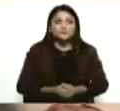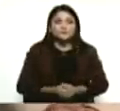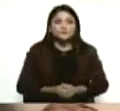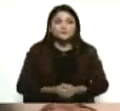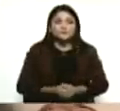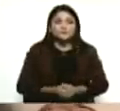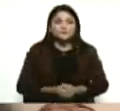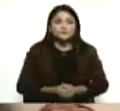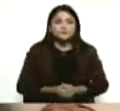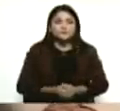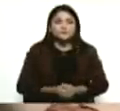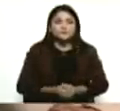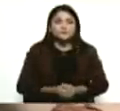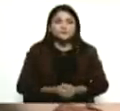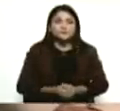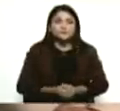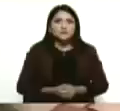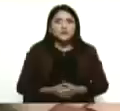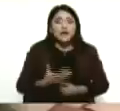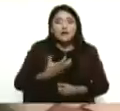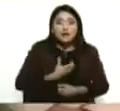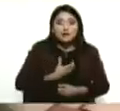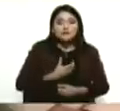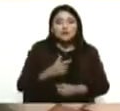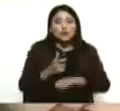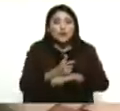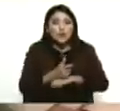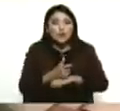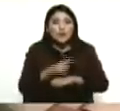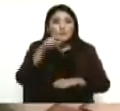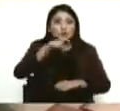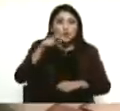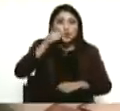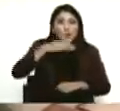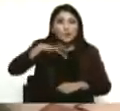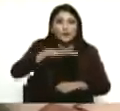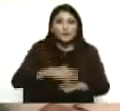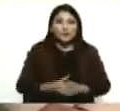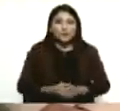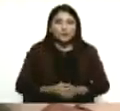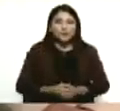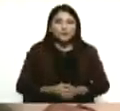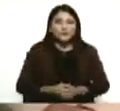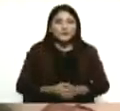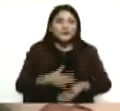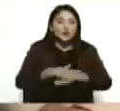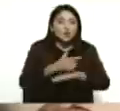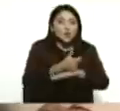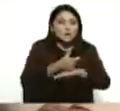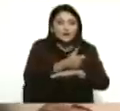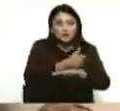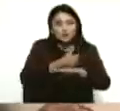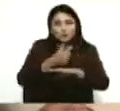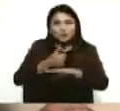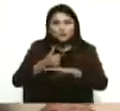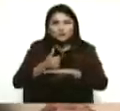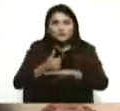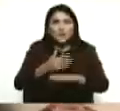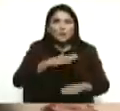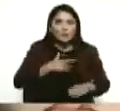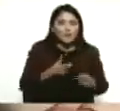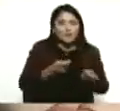sociedad civil y donde el órgano rector, que es el gobierno nacional, que es el Ejecutivo Nacional, pues puede